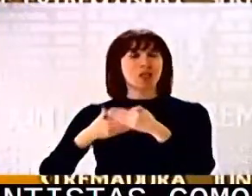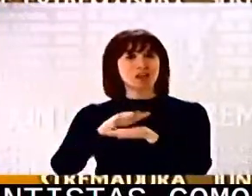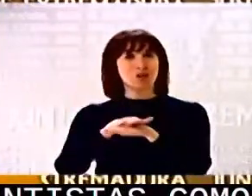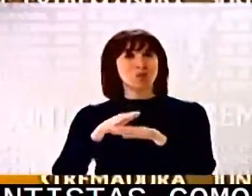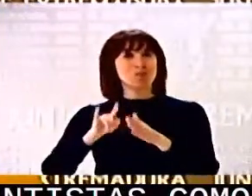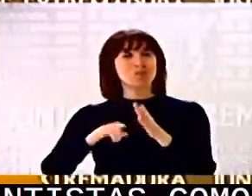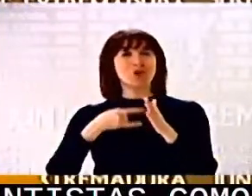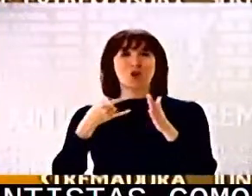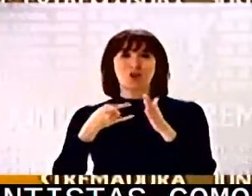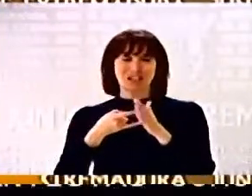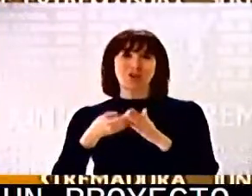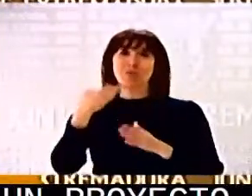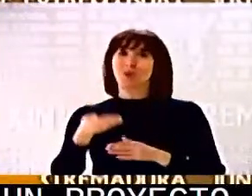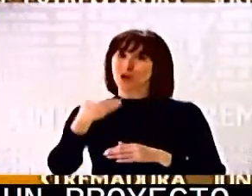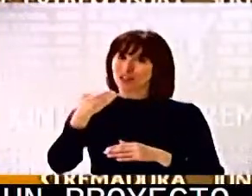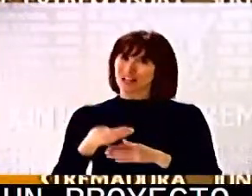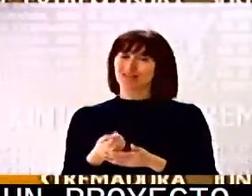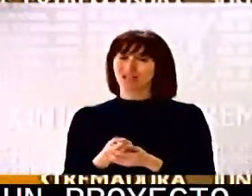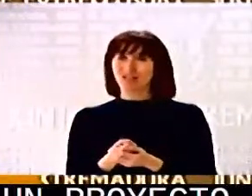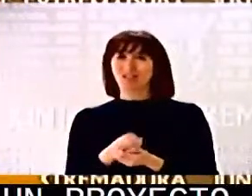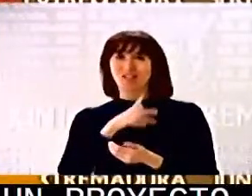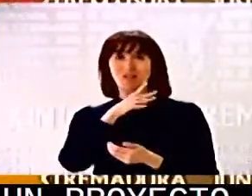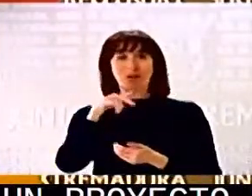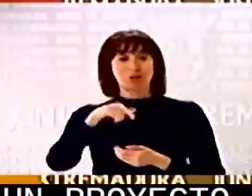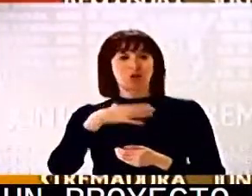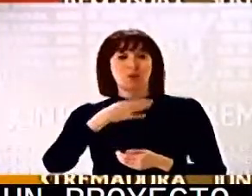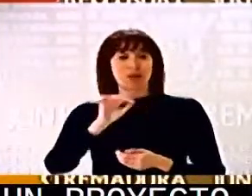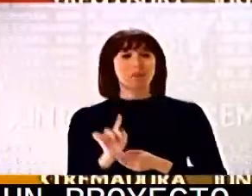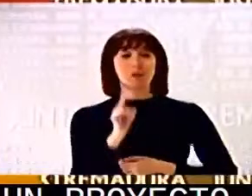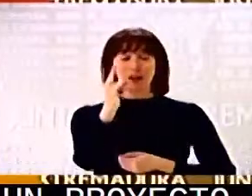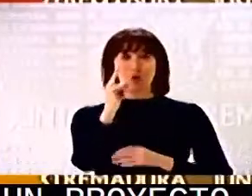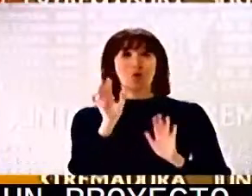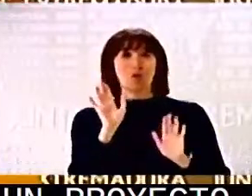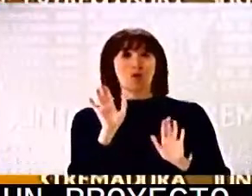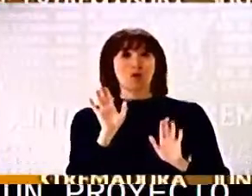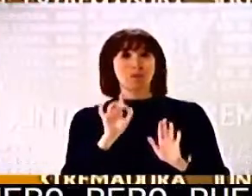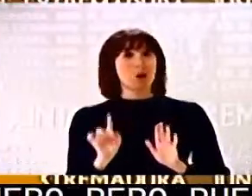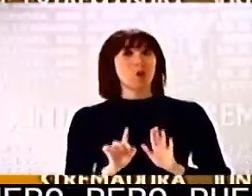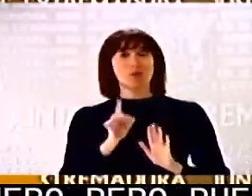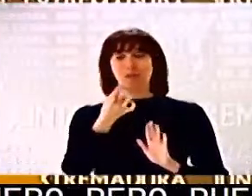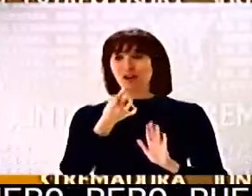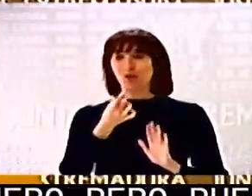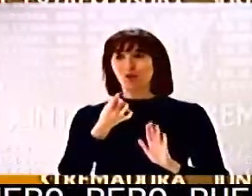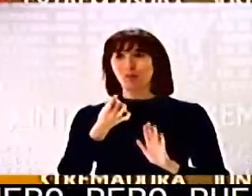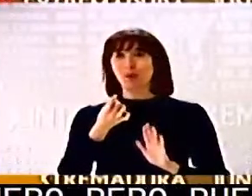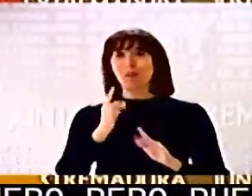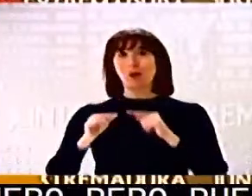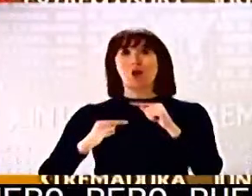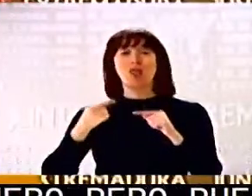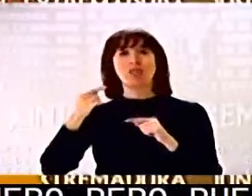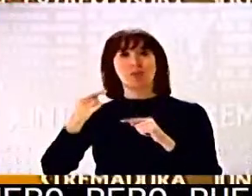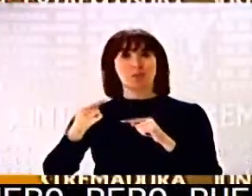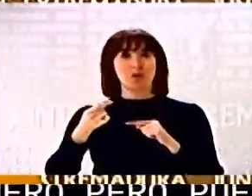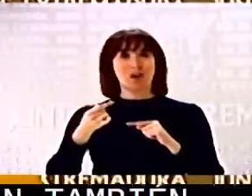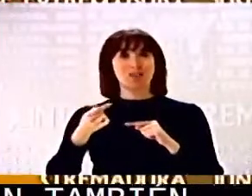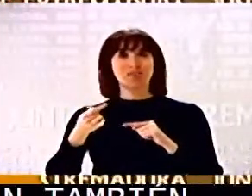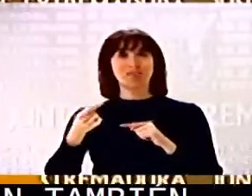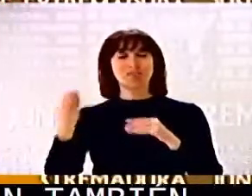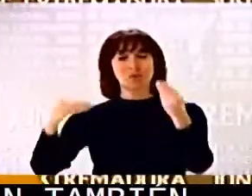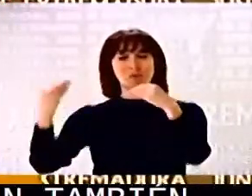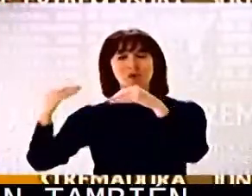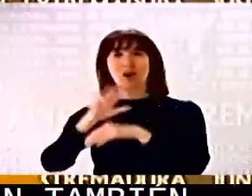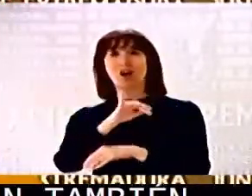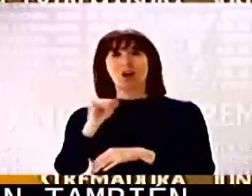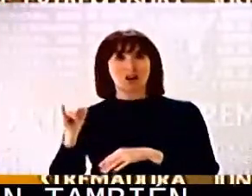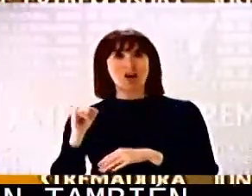proyecto de esta envergadura. Que este puede ser el primero, pero puede ser el primero de otros muchos que nos hagan también mejor administración.